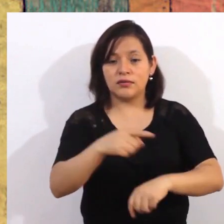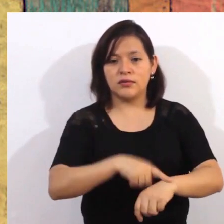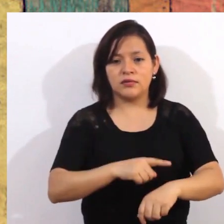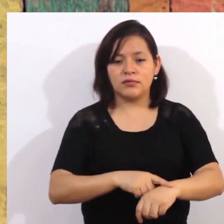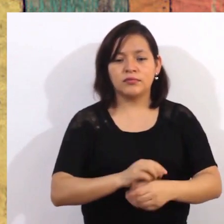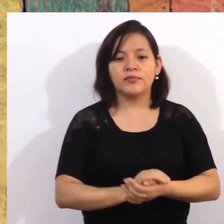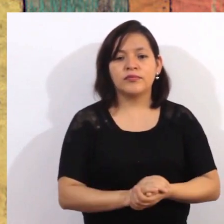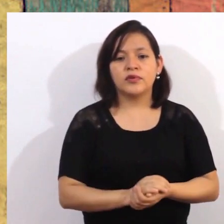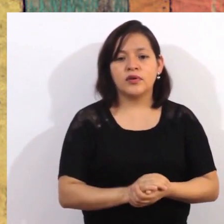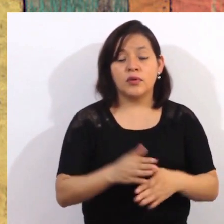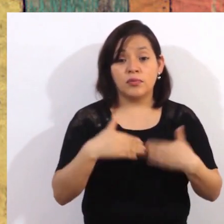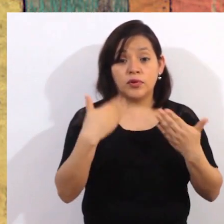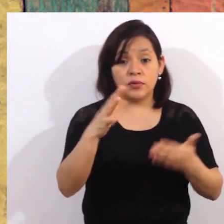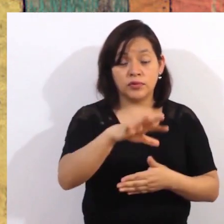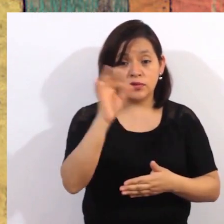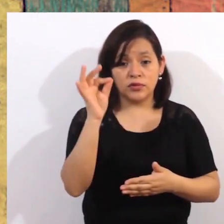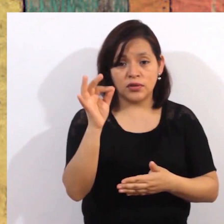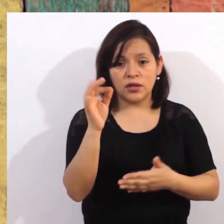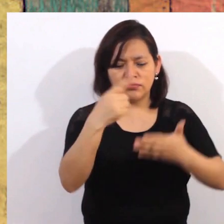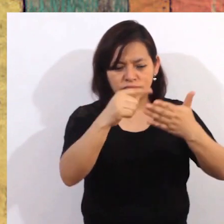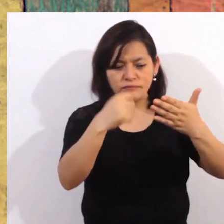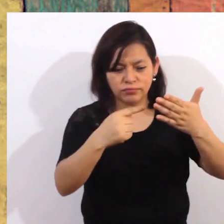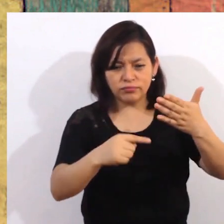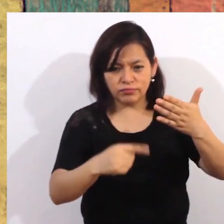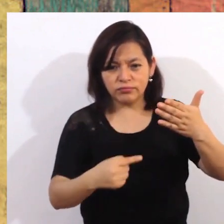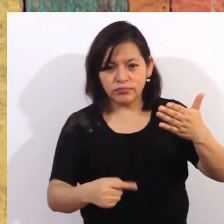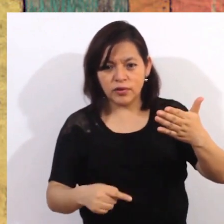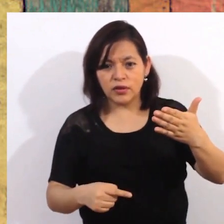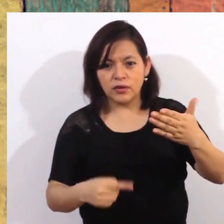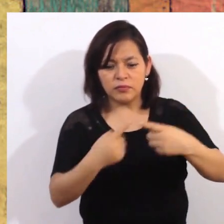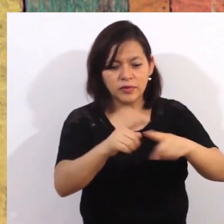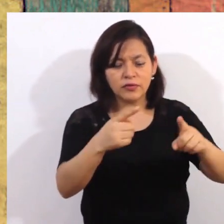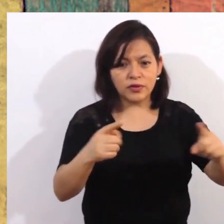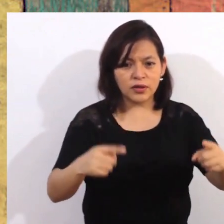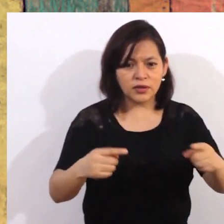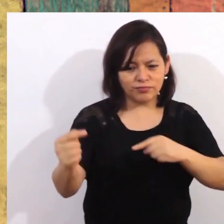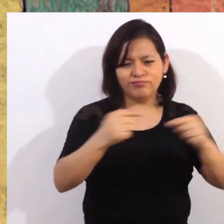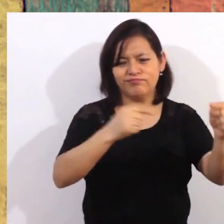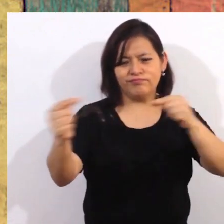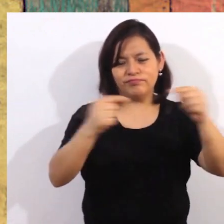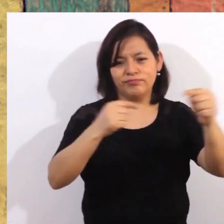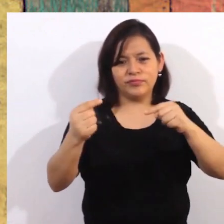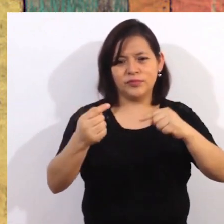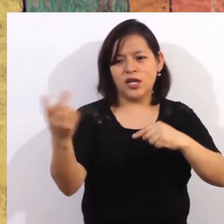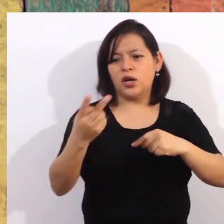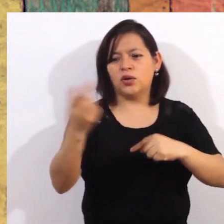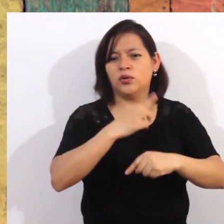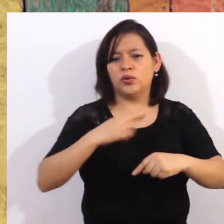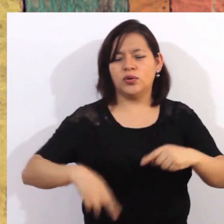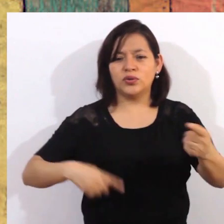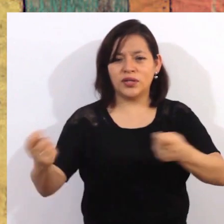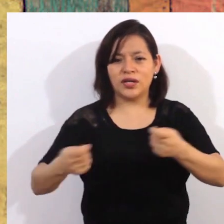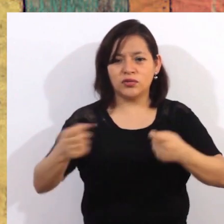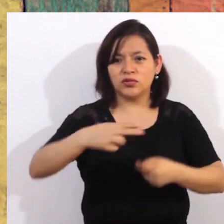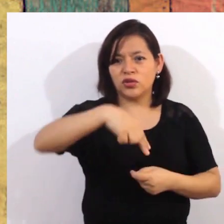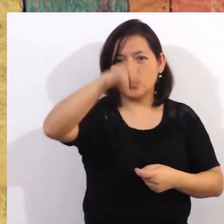vamos a ver o podemos encontrar una serie de sucesos, disputas entre el reino del sur, los